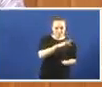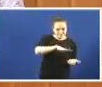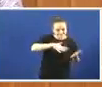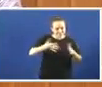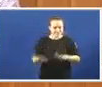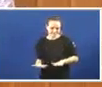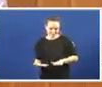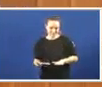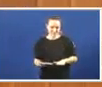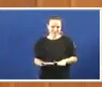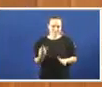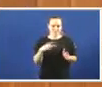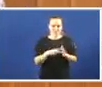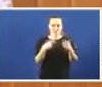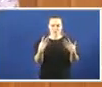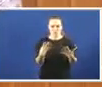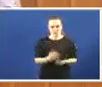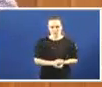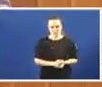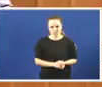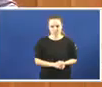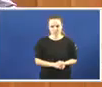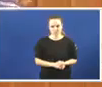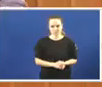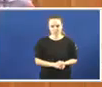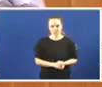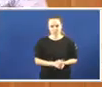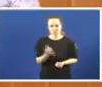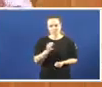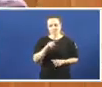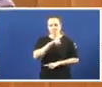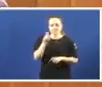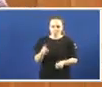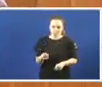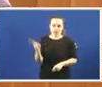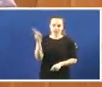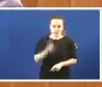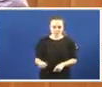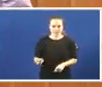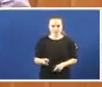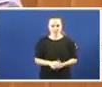orzamentado, no ano 2009. E aquí hai que volver a formular a pregunta